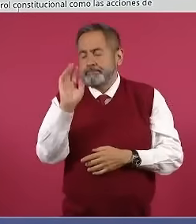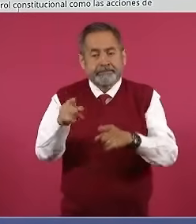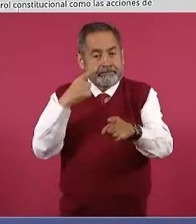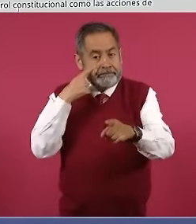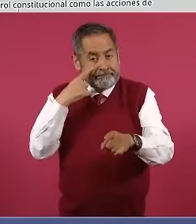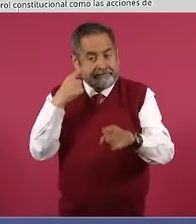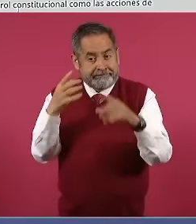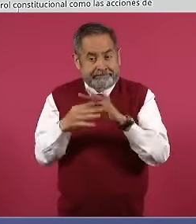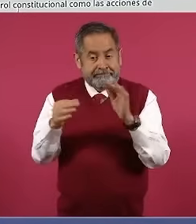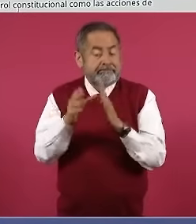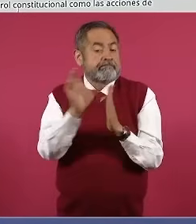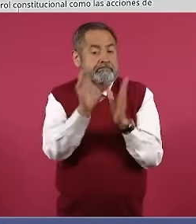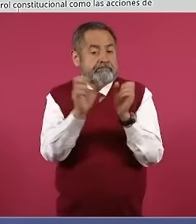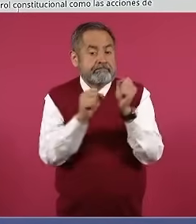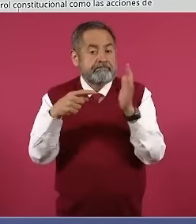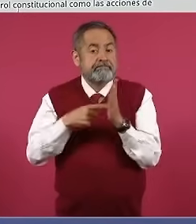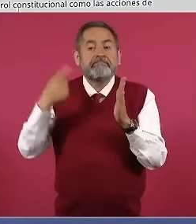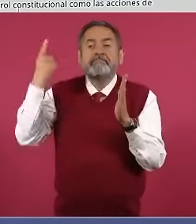establece